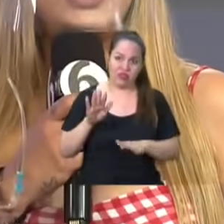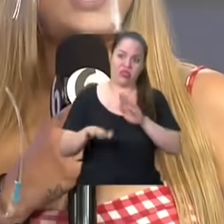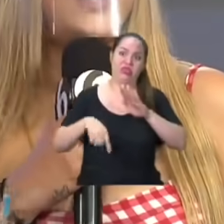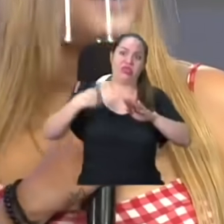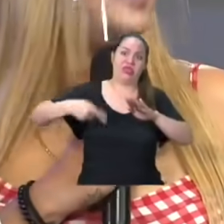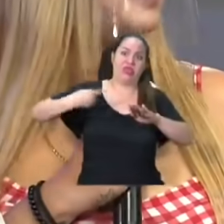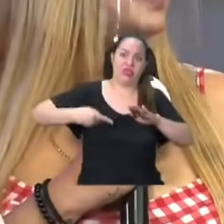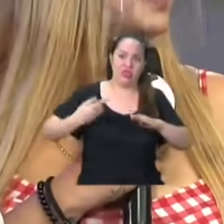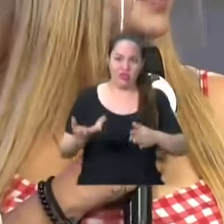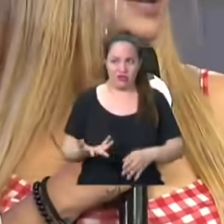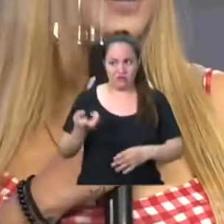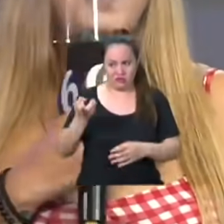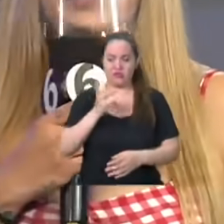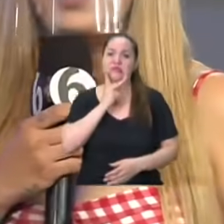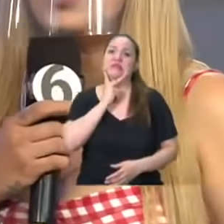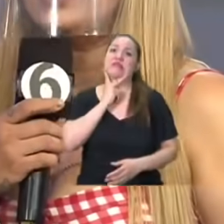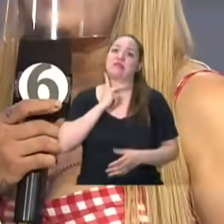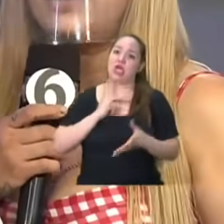Patojo.